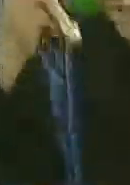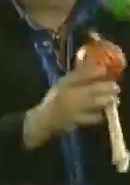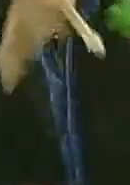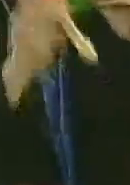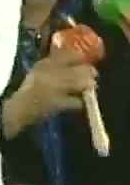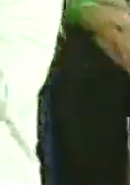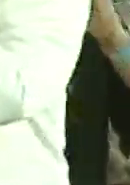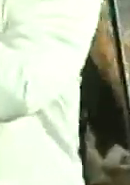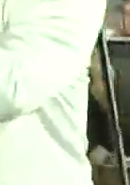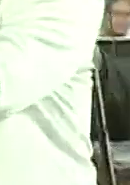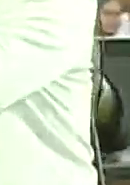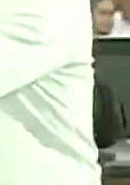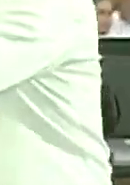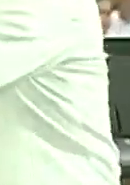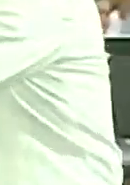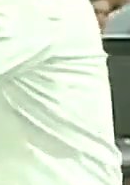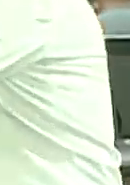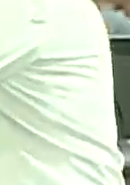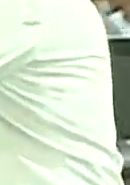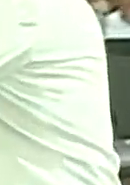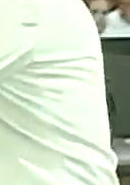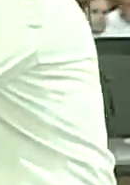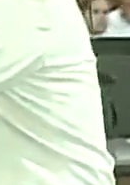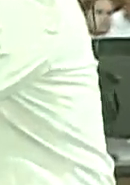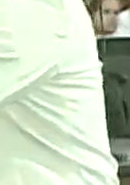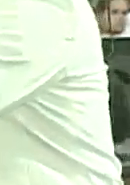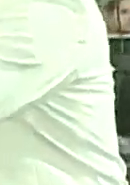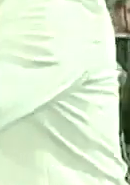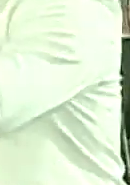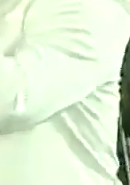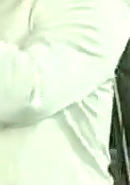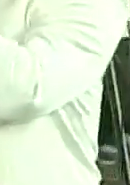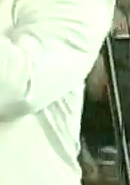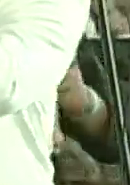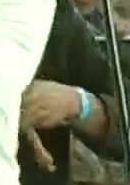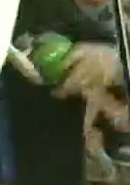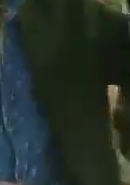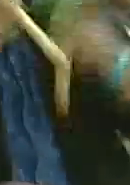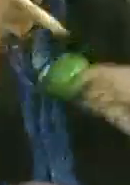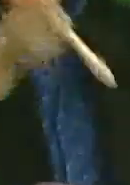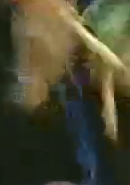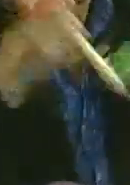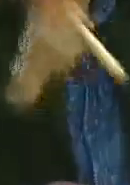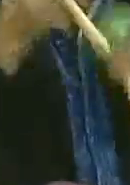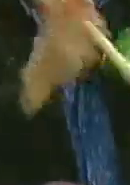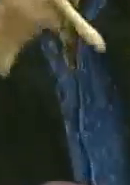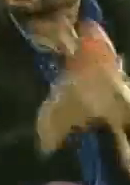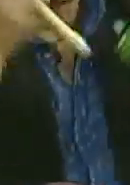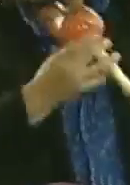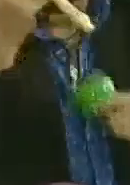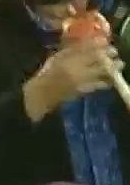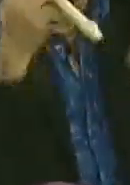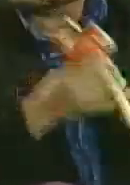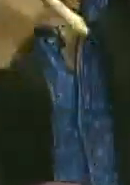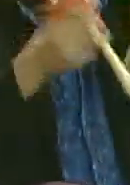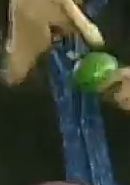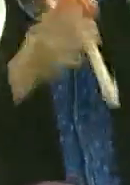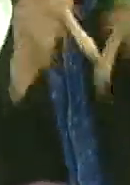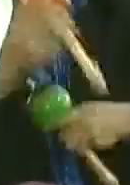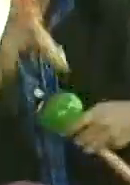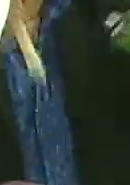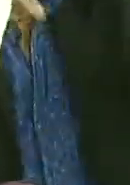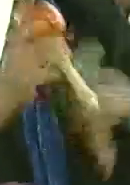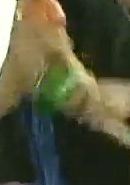perdido. El maestro de la escuela debería tener un libro que enseña a temprana edad la hazaña de Florentino, que le